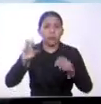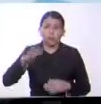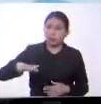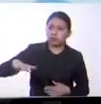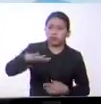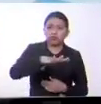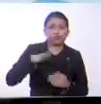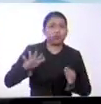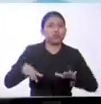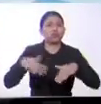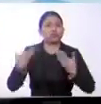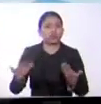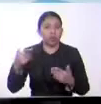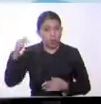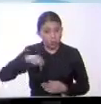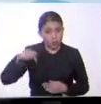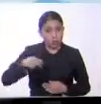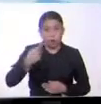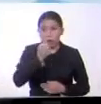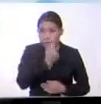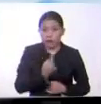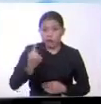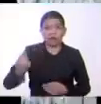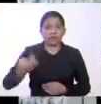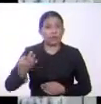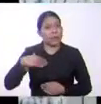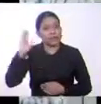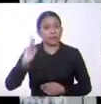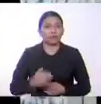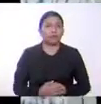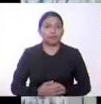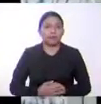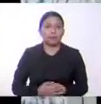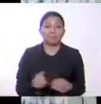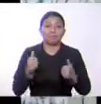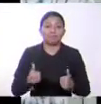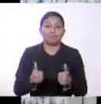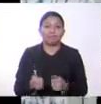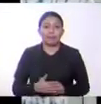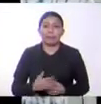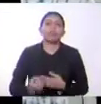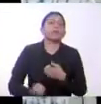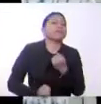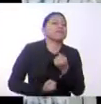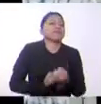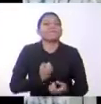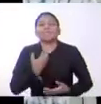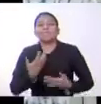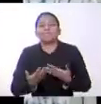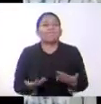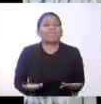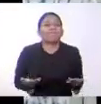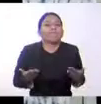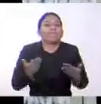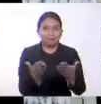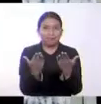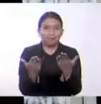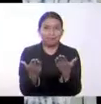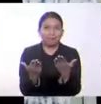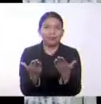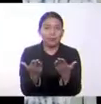contextos, sobre todo ahora que el ser humano lo requiere más. Bien, es porque la poesía nos permite, ¿verdad? Decía hace un